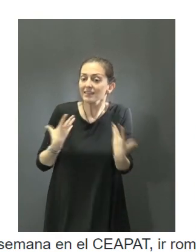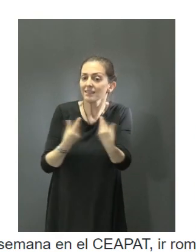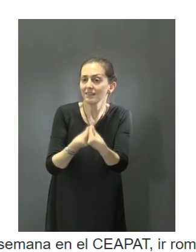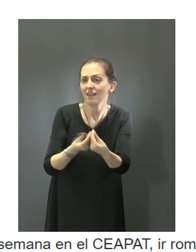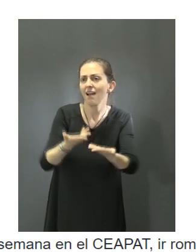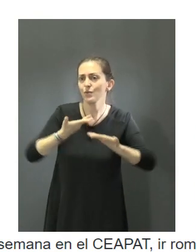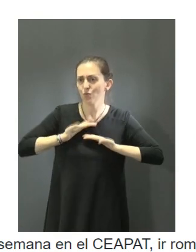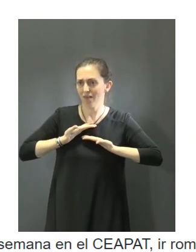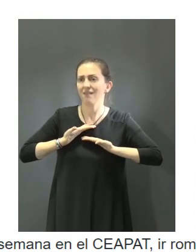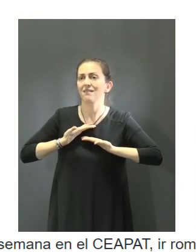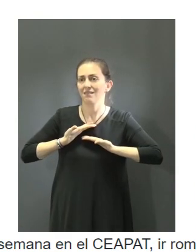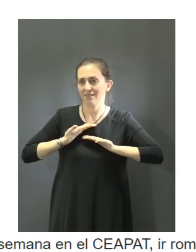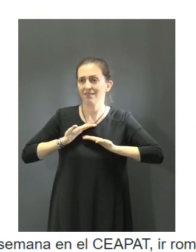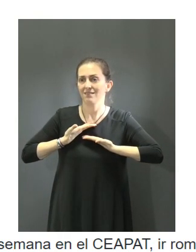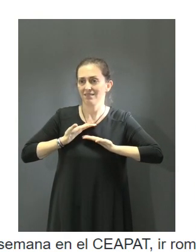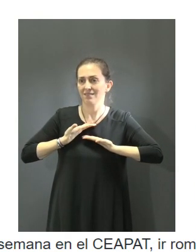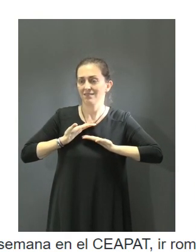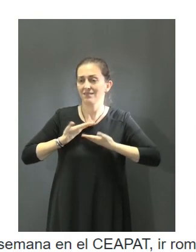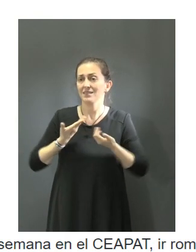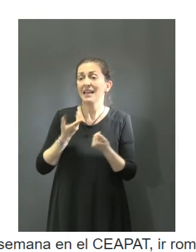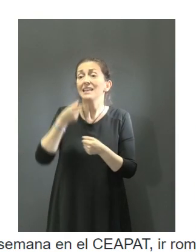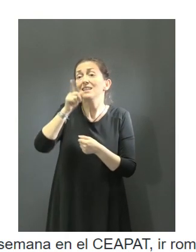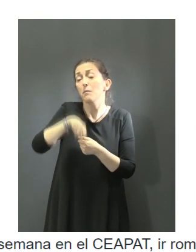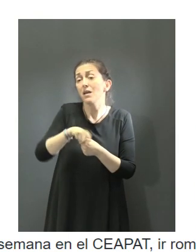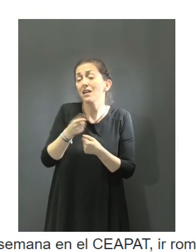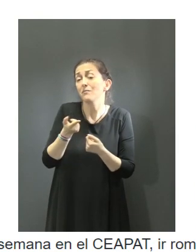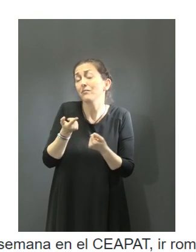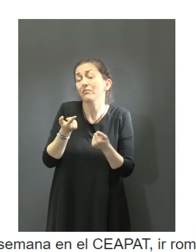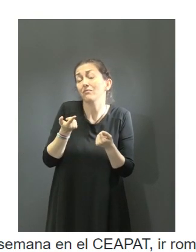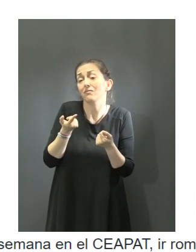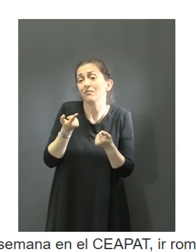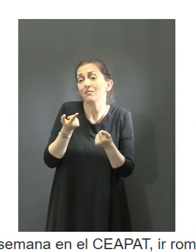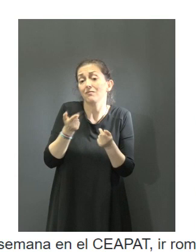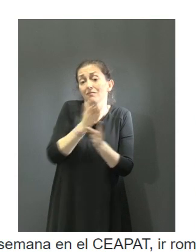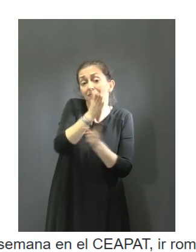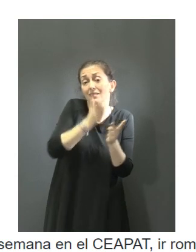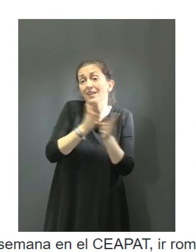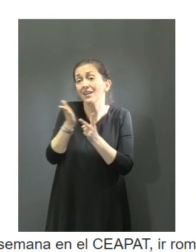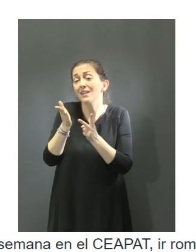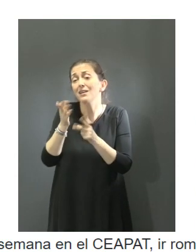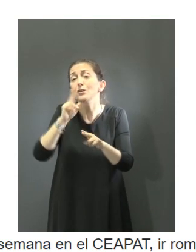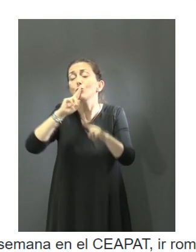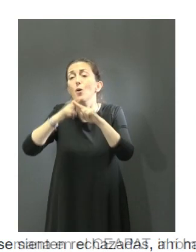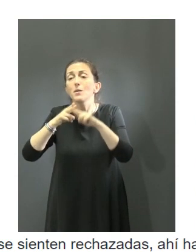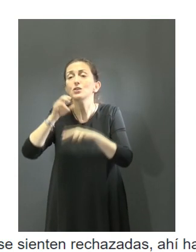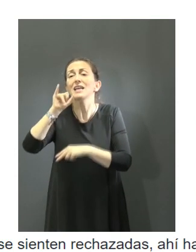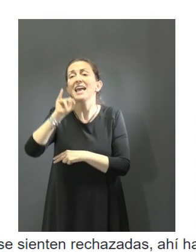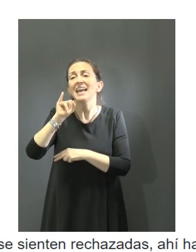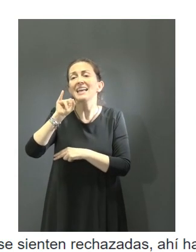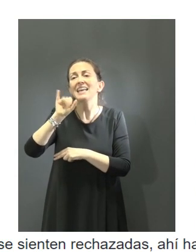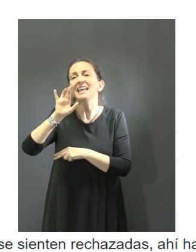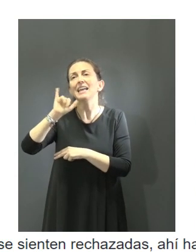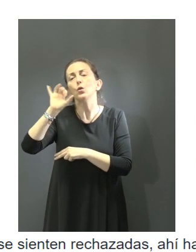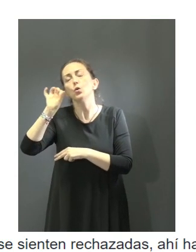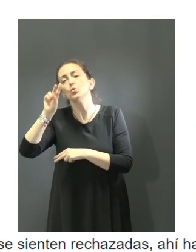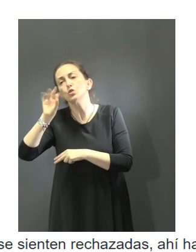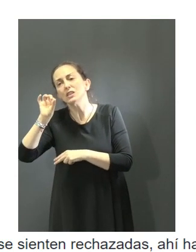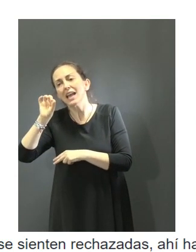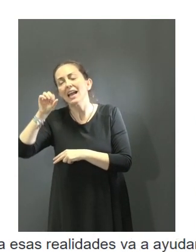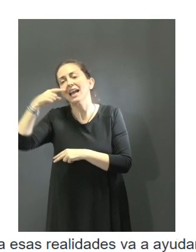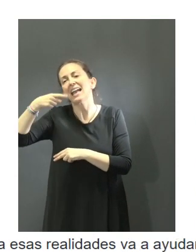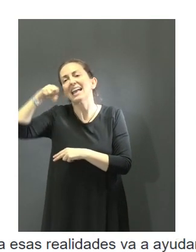ayudar. Y bueno, entraríamos en todo el campo de lo que se llaman los serious games, juegos que no